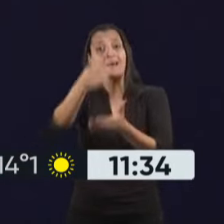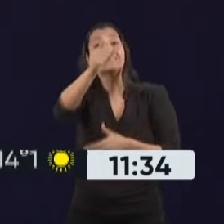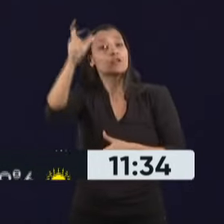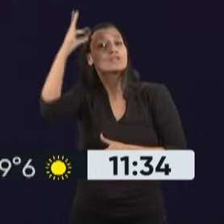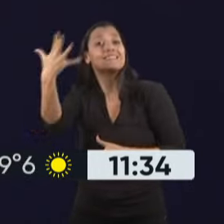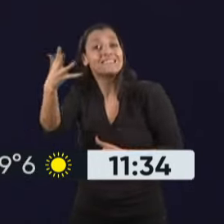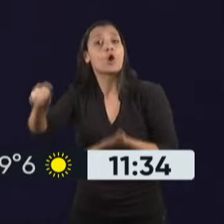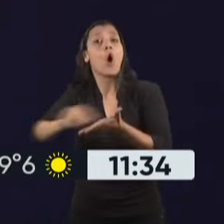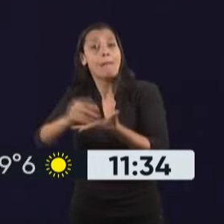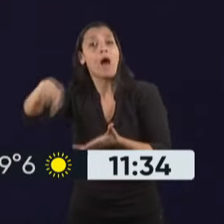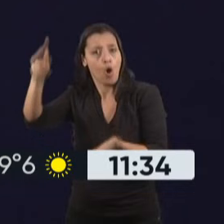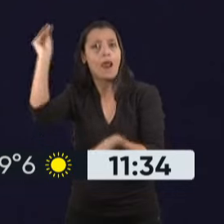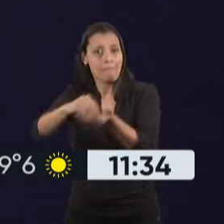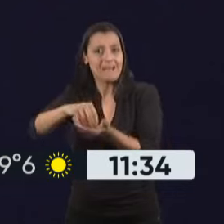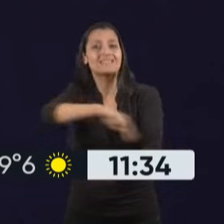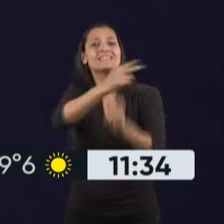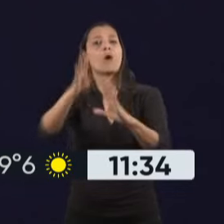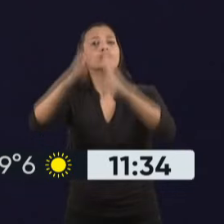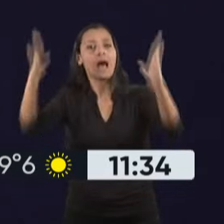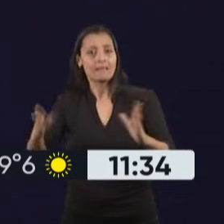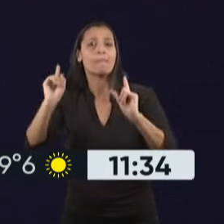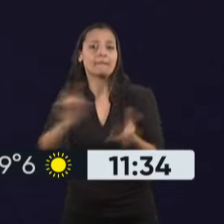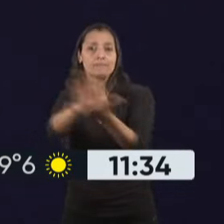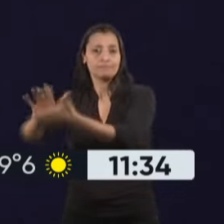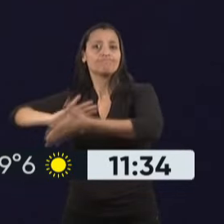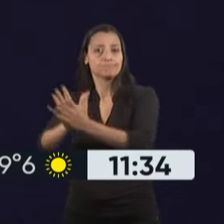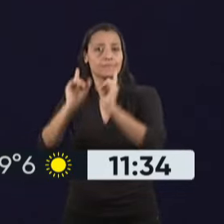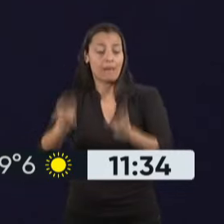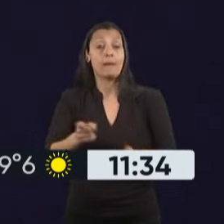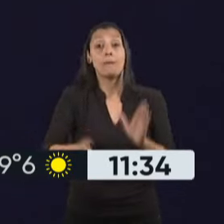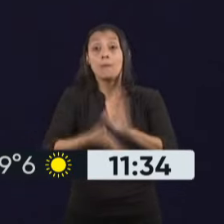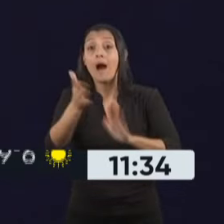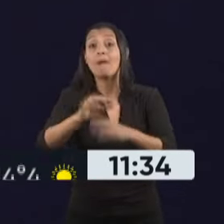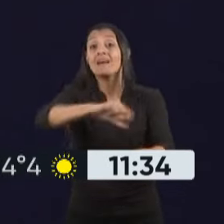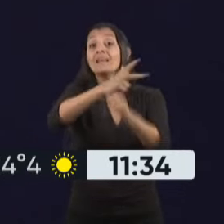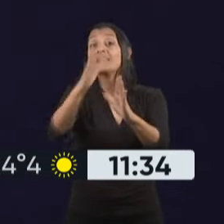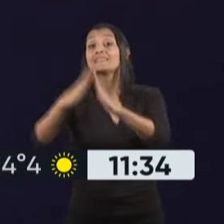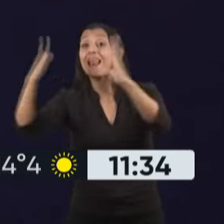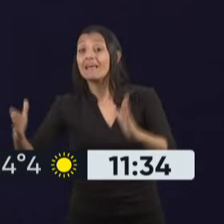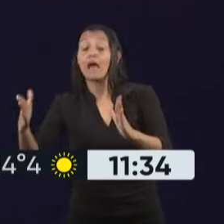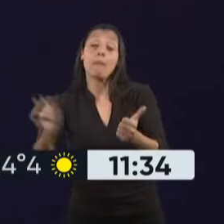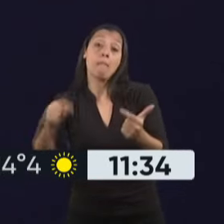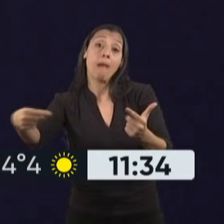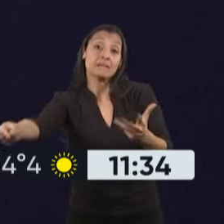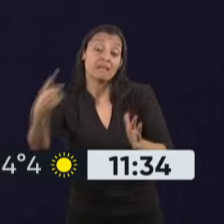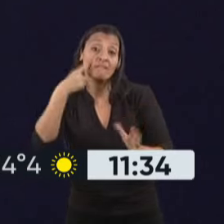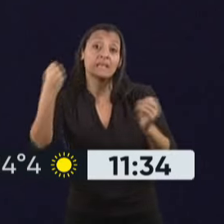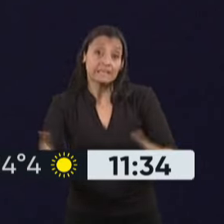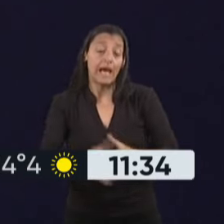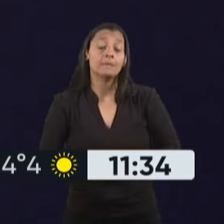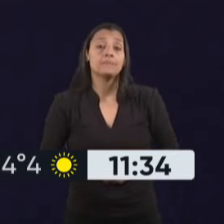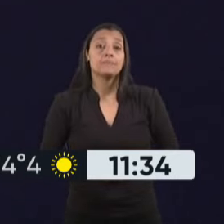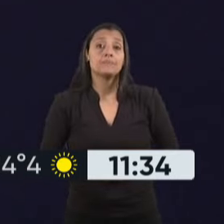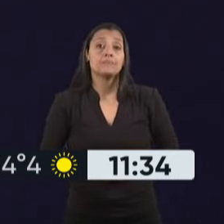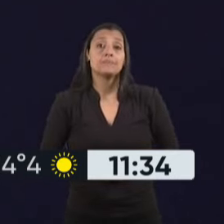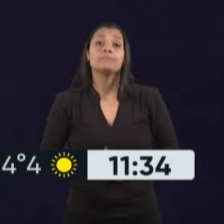685 empleados en esta segunda etapa. En la tercera etapa, que llevará algunos meses más, se llevará a cabo